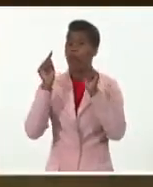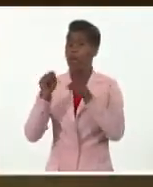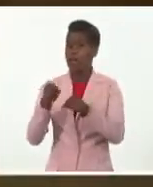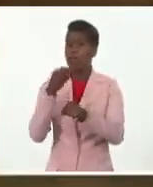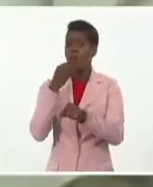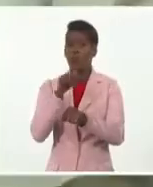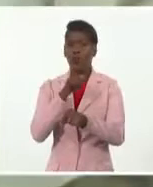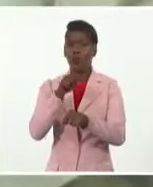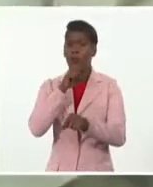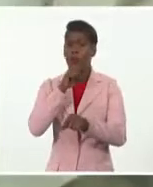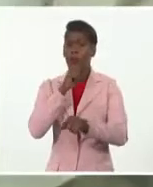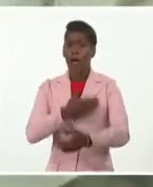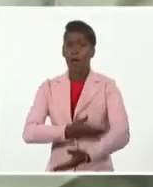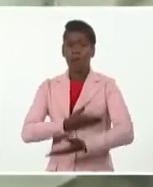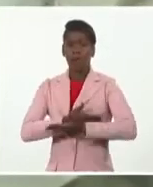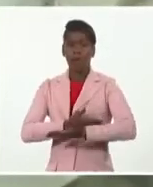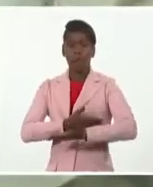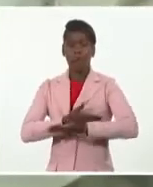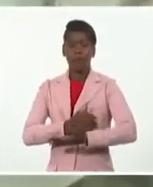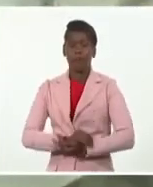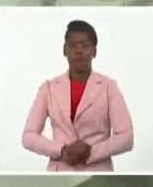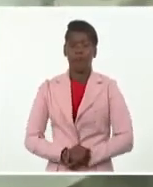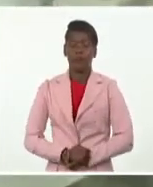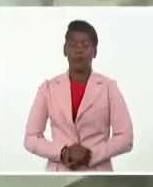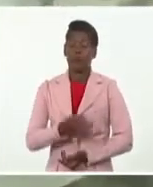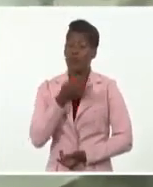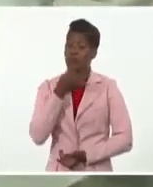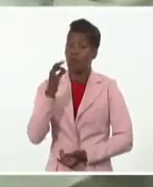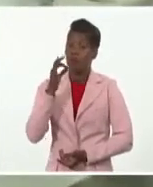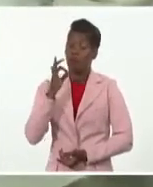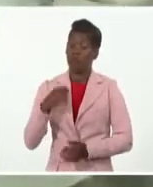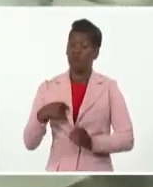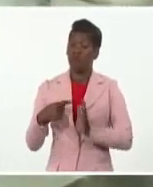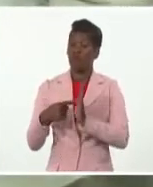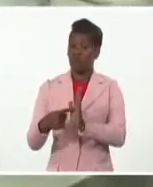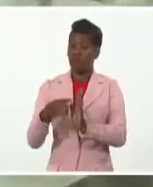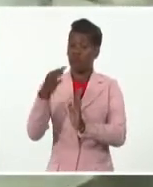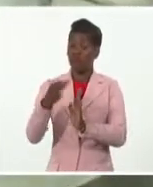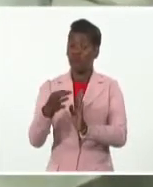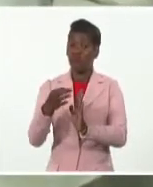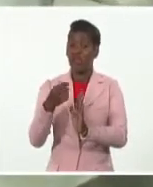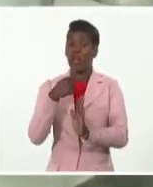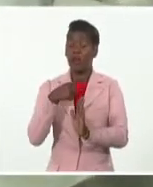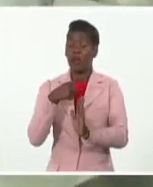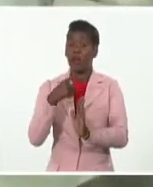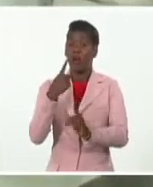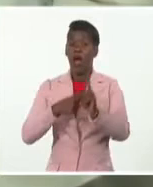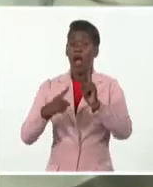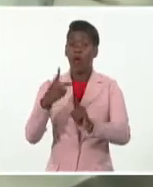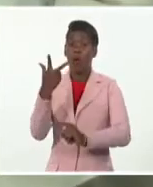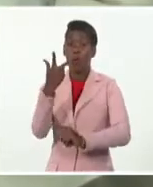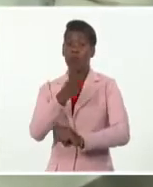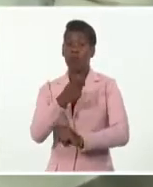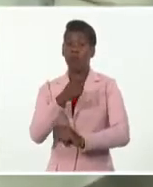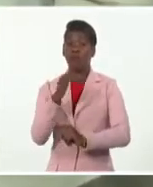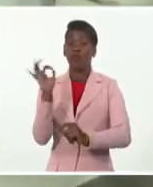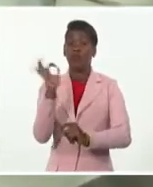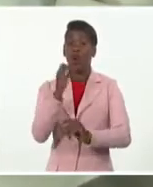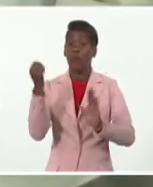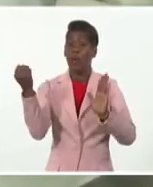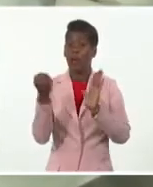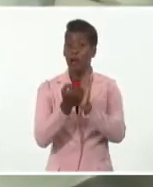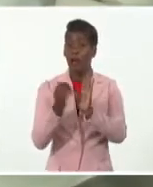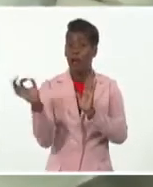poblacionales. Nunca es recomendable usar productos que aún no están licenciados o registrados para vacunar o para administrar a